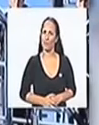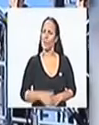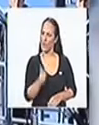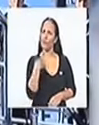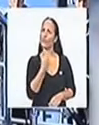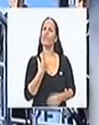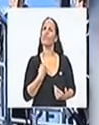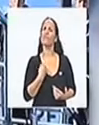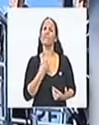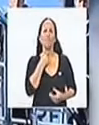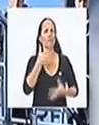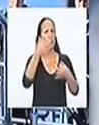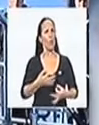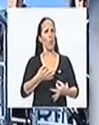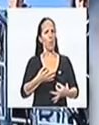queremos cumplir